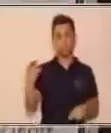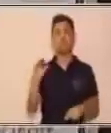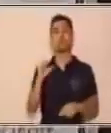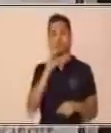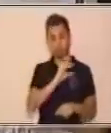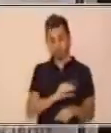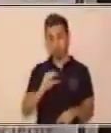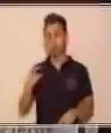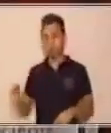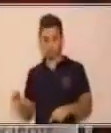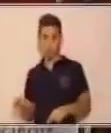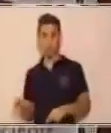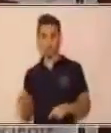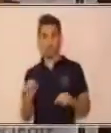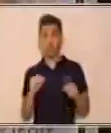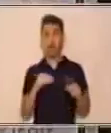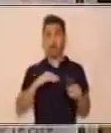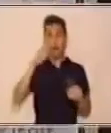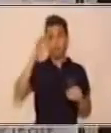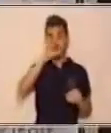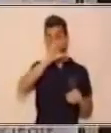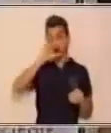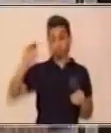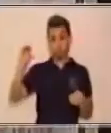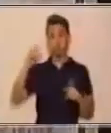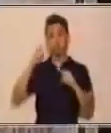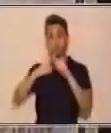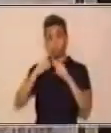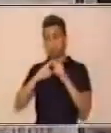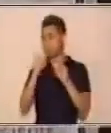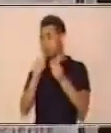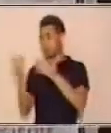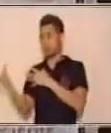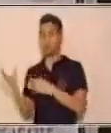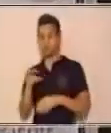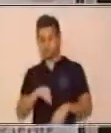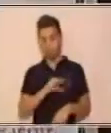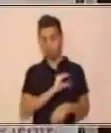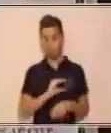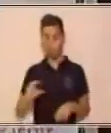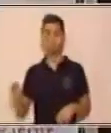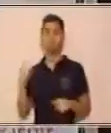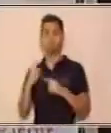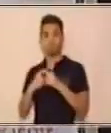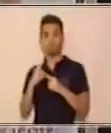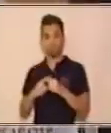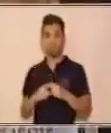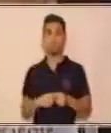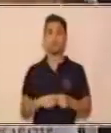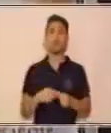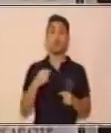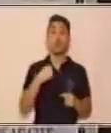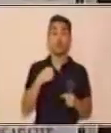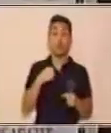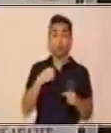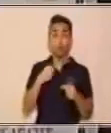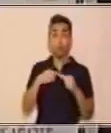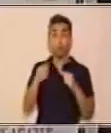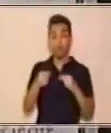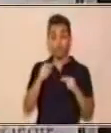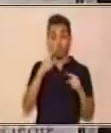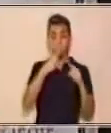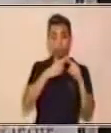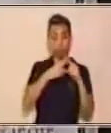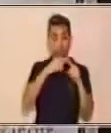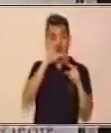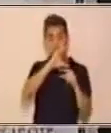denominador? Los números que estoy multiplicando se llaman factores y el resultado de multiplicar se llama producto.